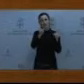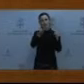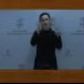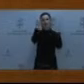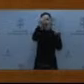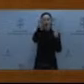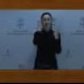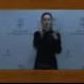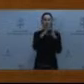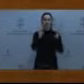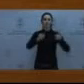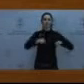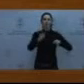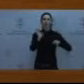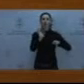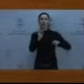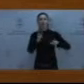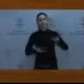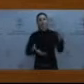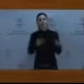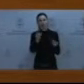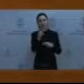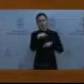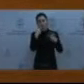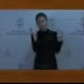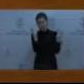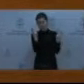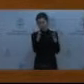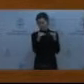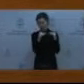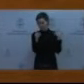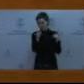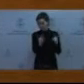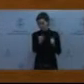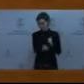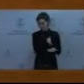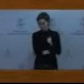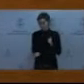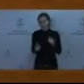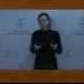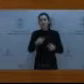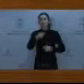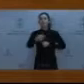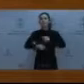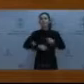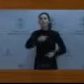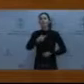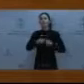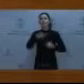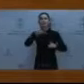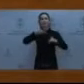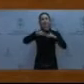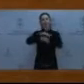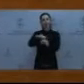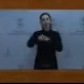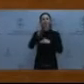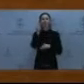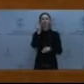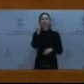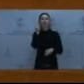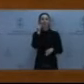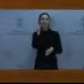de la enseñanza concertada y de la enseñanza pública, esa equiparación. ¿Tienen las familias el mismo acceso a becas